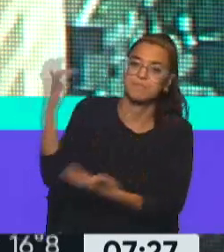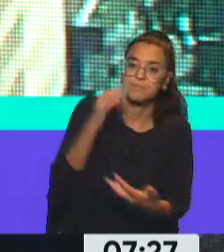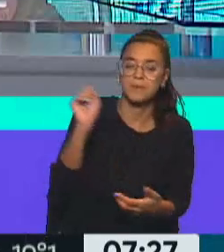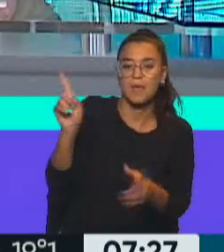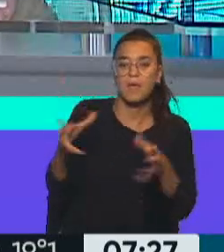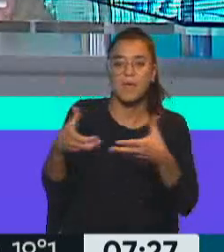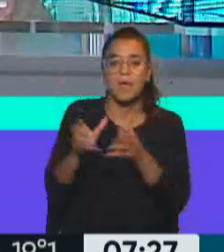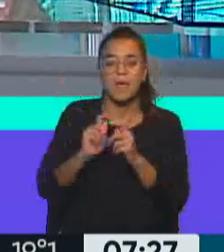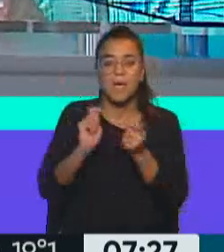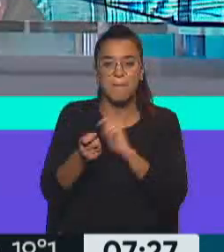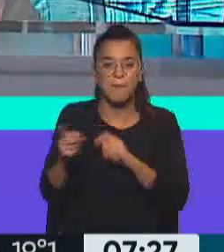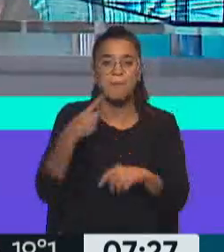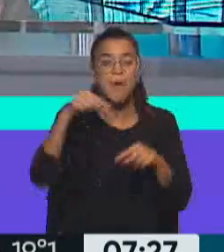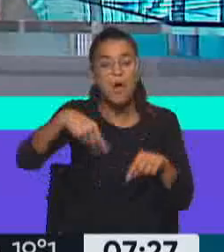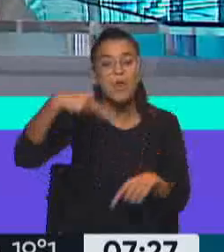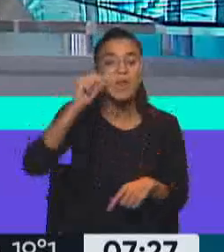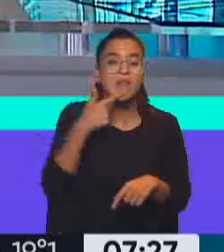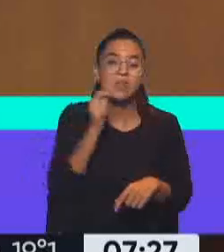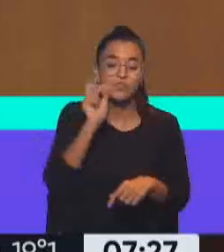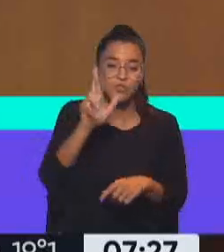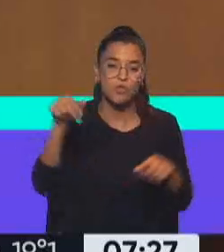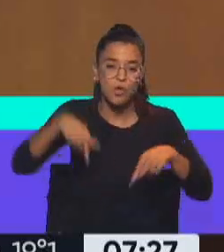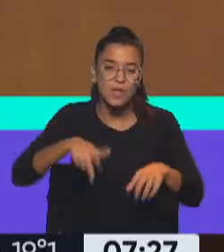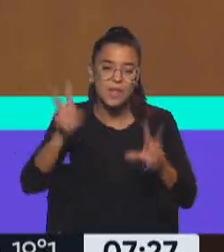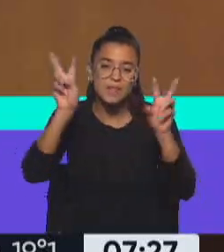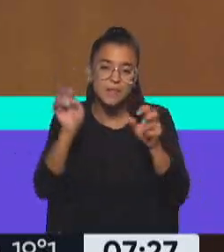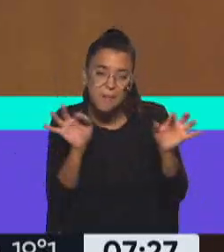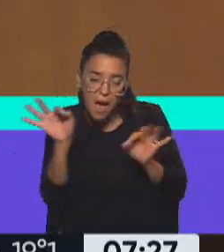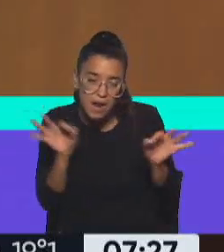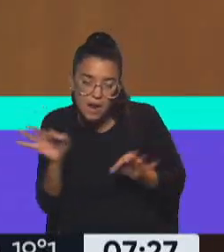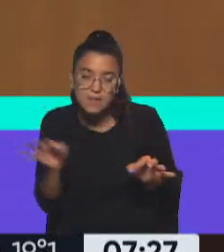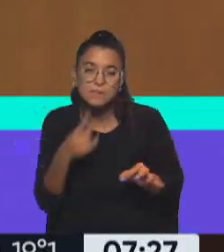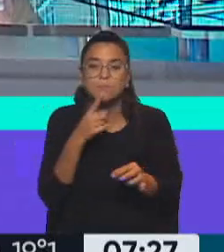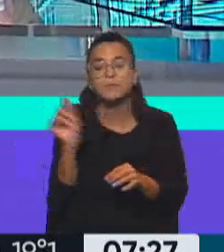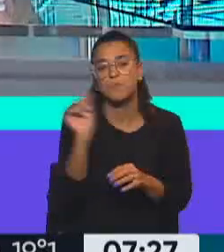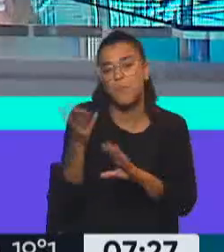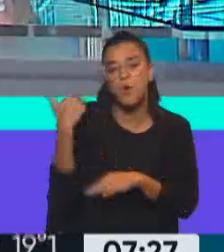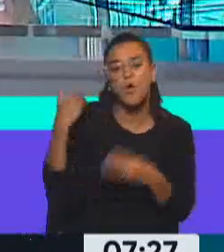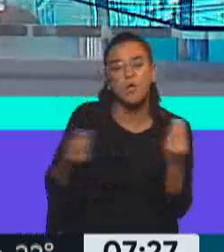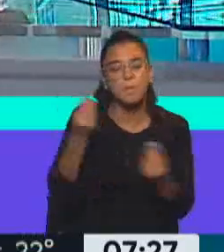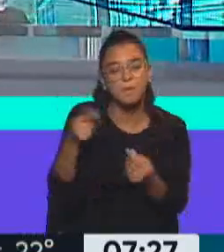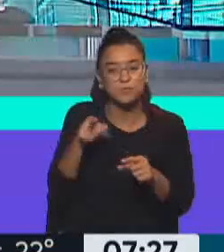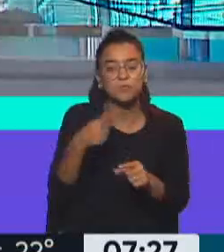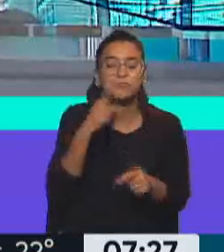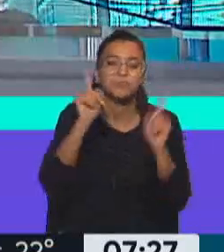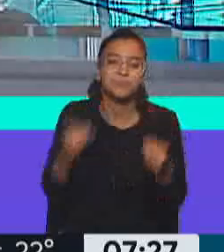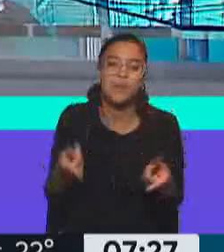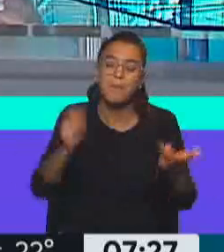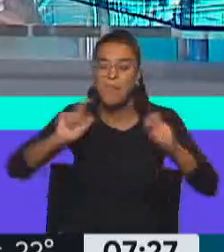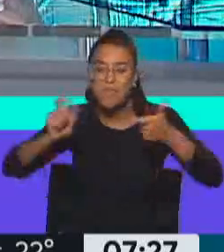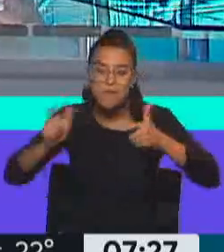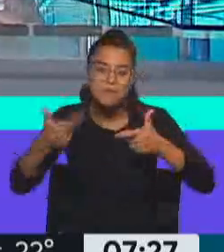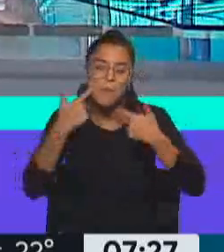Cambiemos. Pero nos sumamos con Néstor Espósito a analizar este tema puntualmente por lo que ocurrió en las últimas horas, porque uno de los hechos que también marcó esas